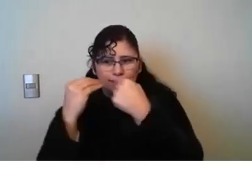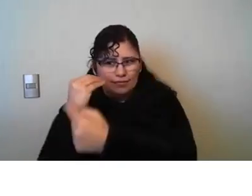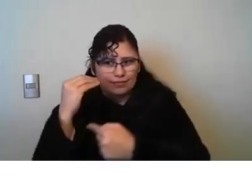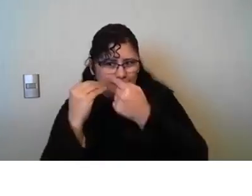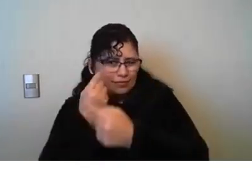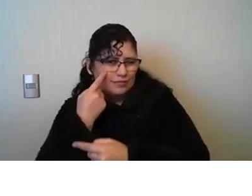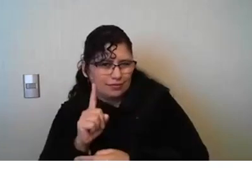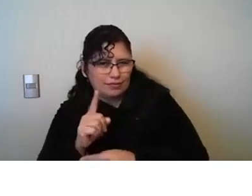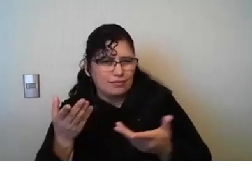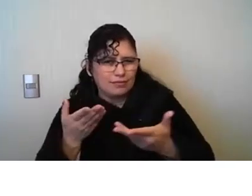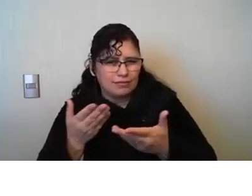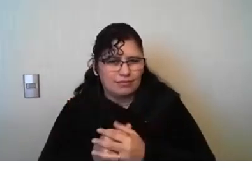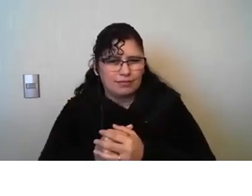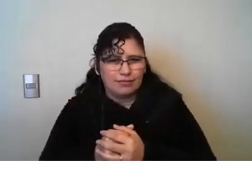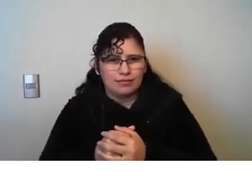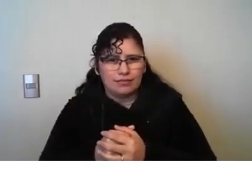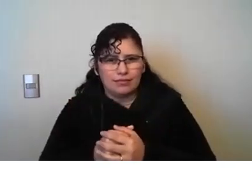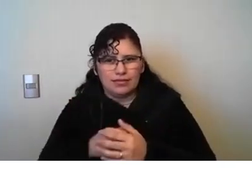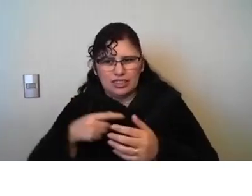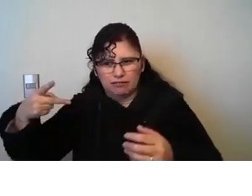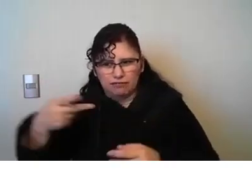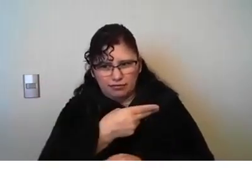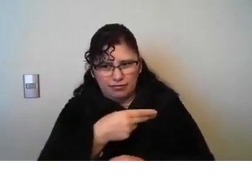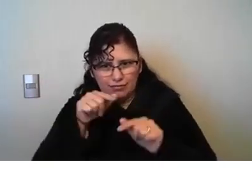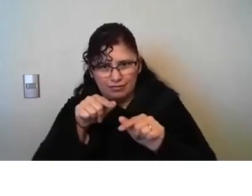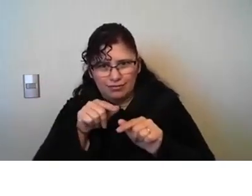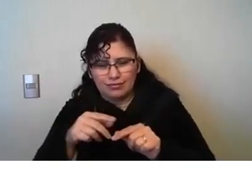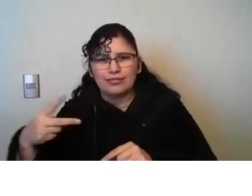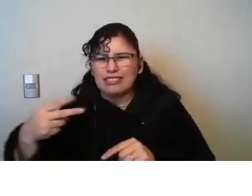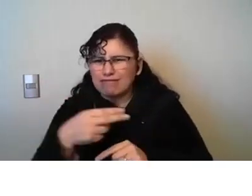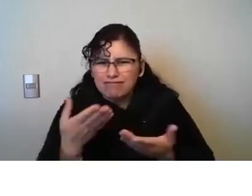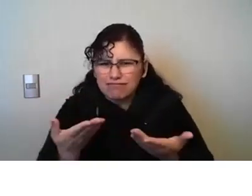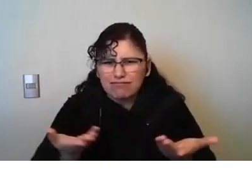una disposición que está abierta, está cortada. Entonces, para entender esta figura,